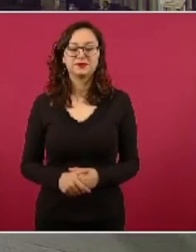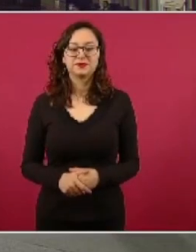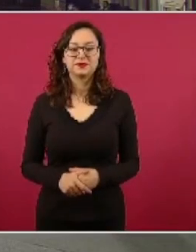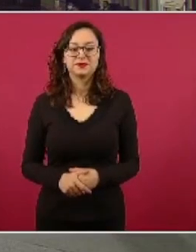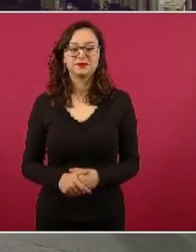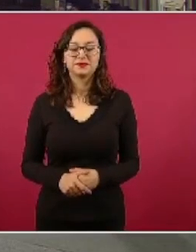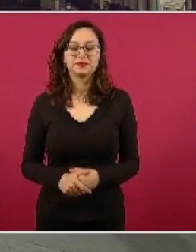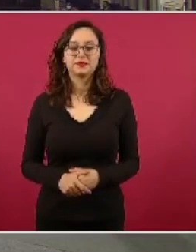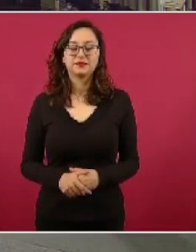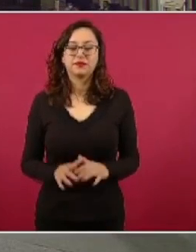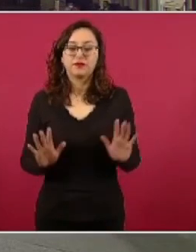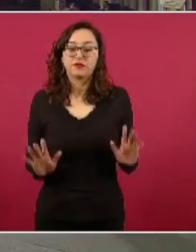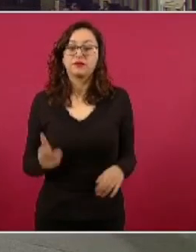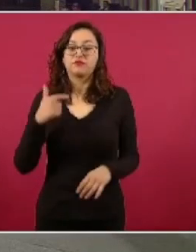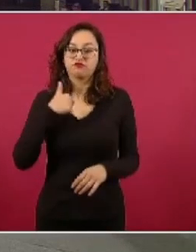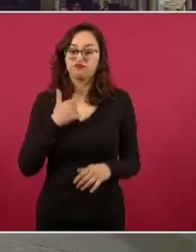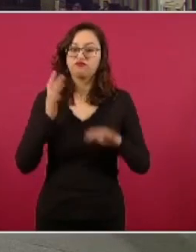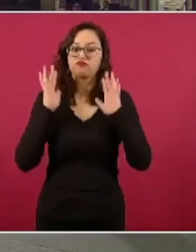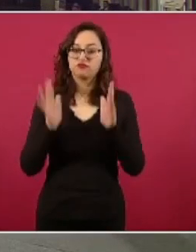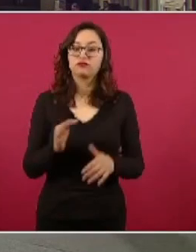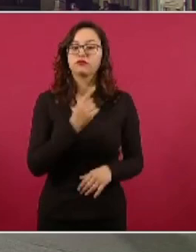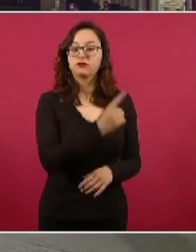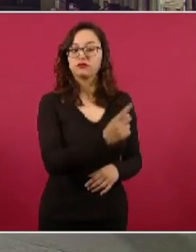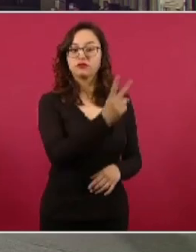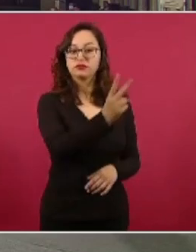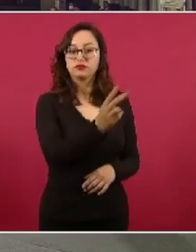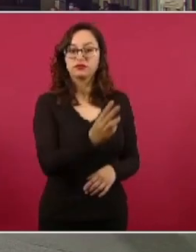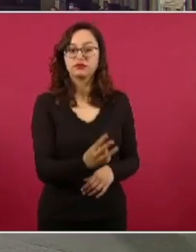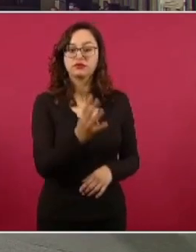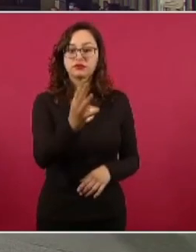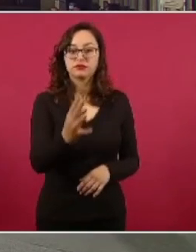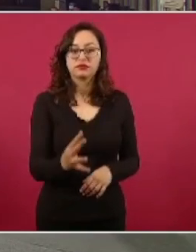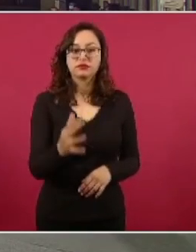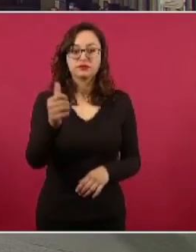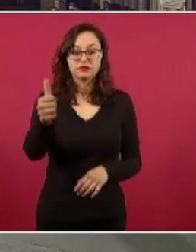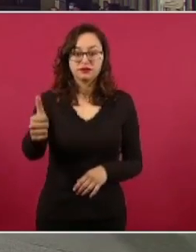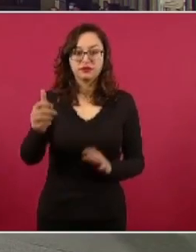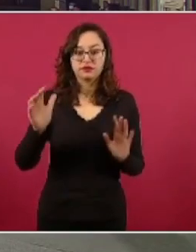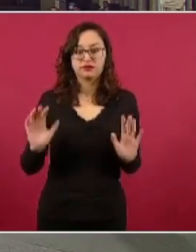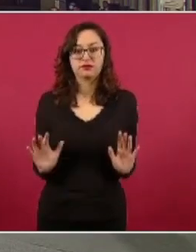Es que después también si yo menciono